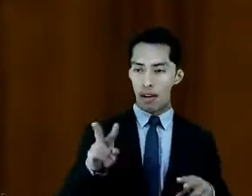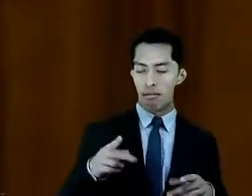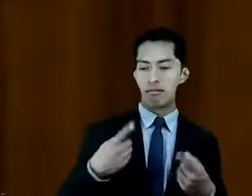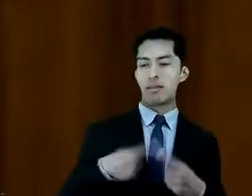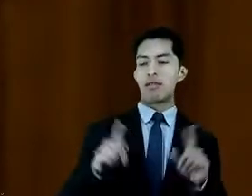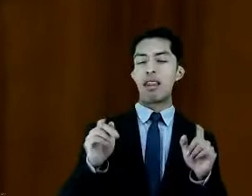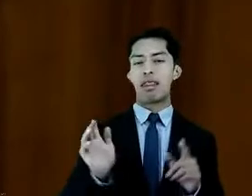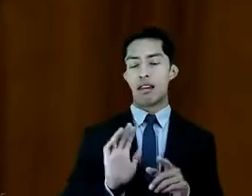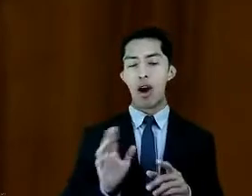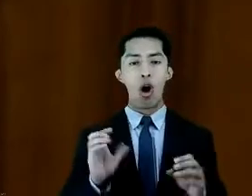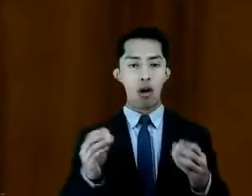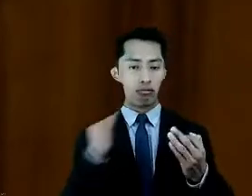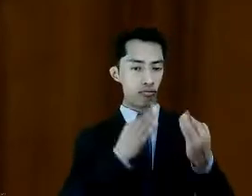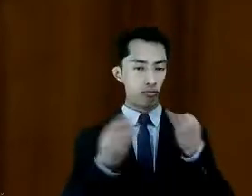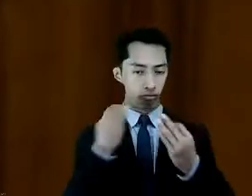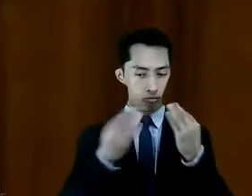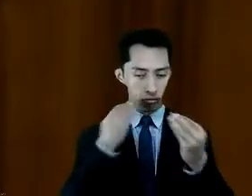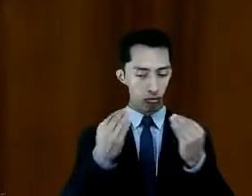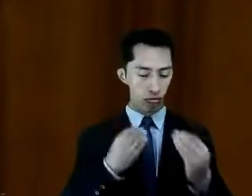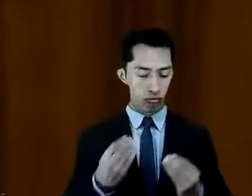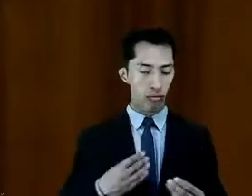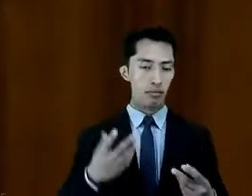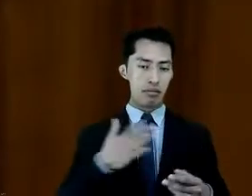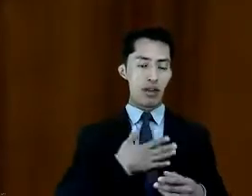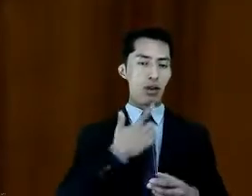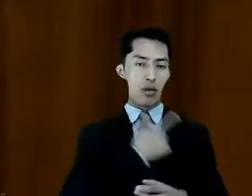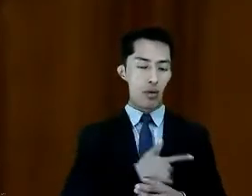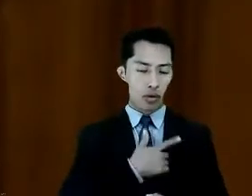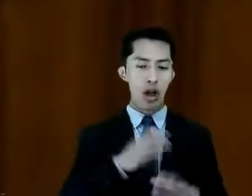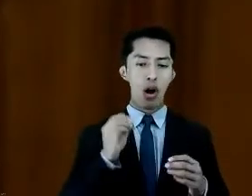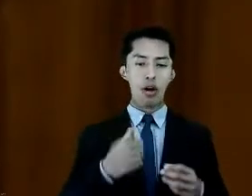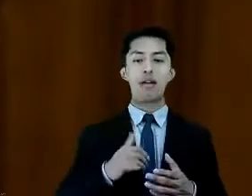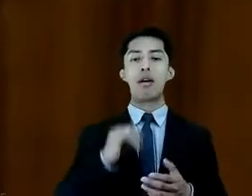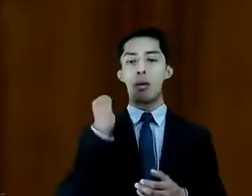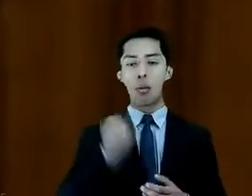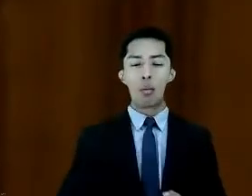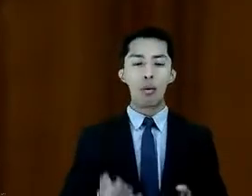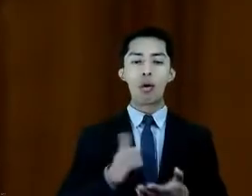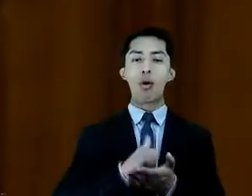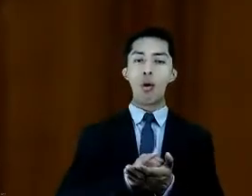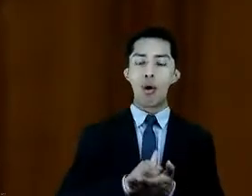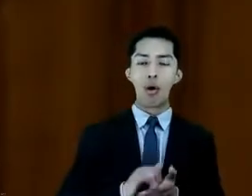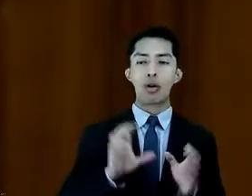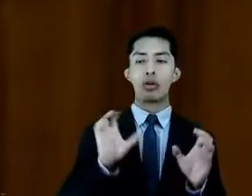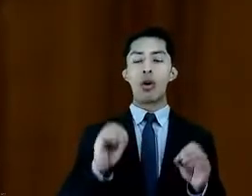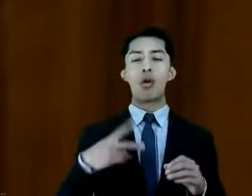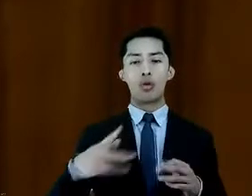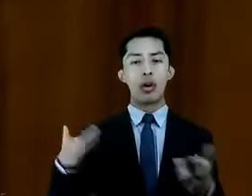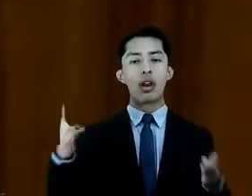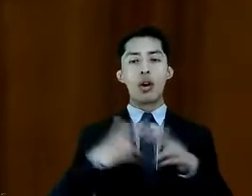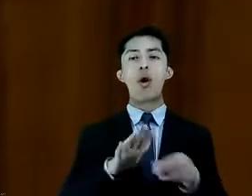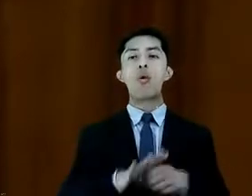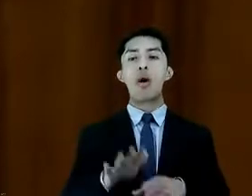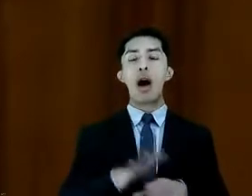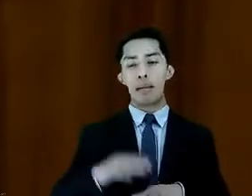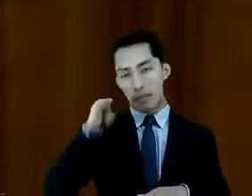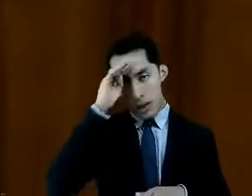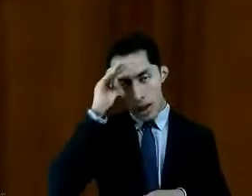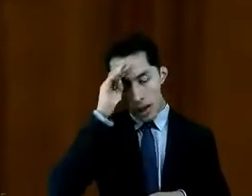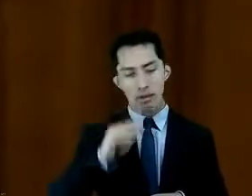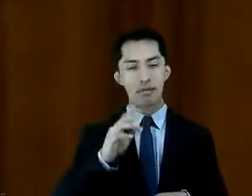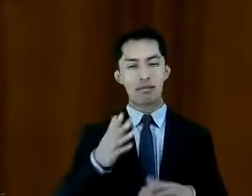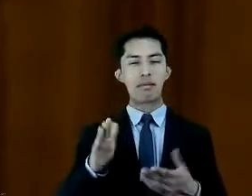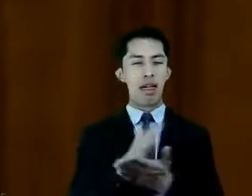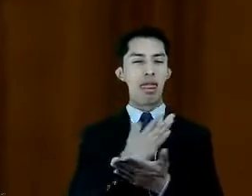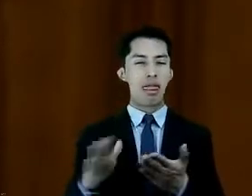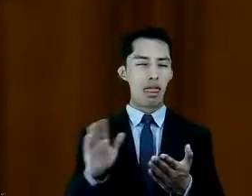el arreglo personal, la complexión física, las creencias religiosas, y de ahí